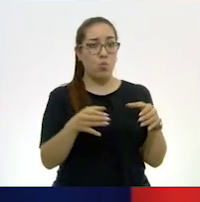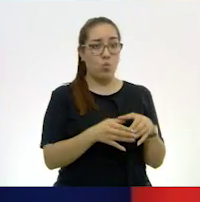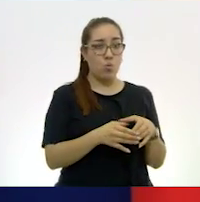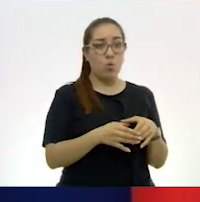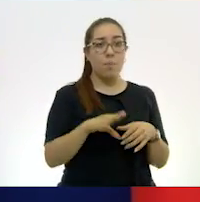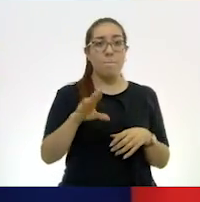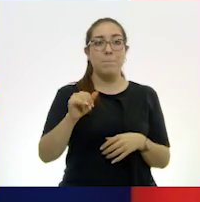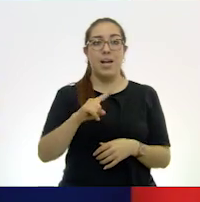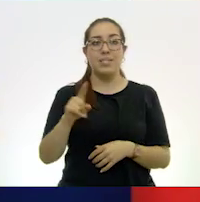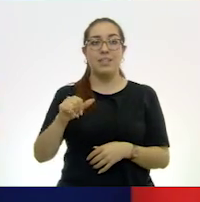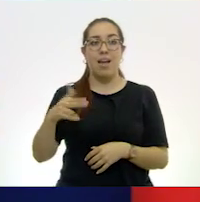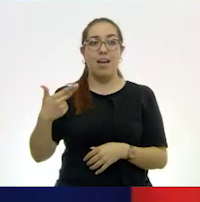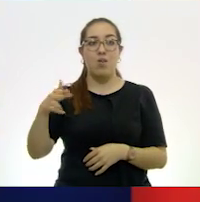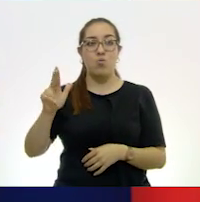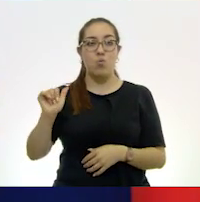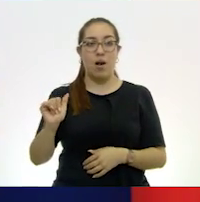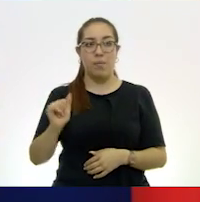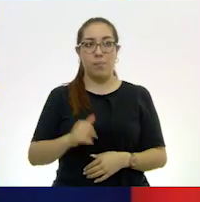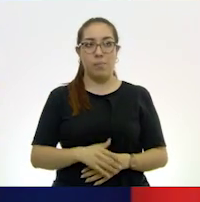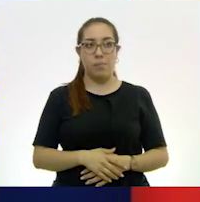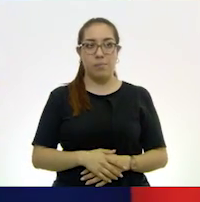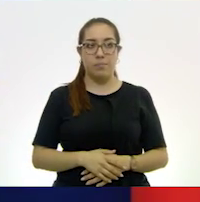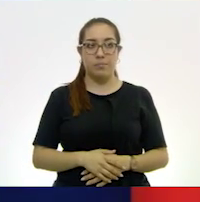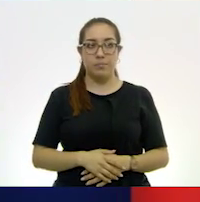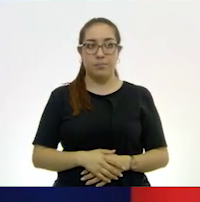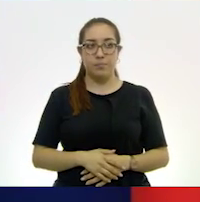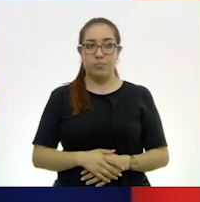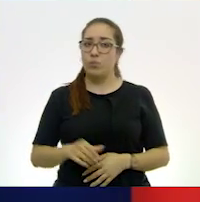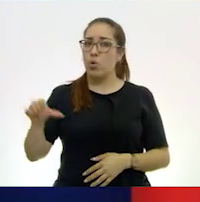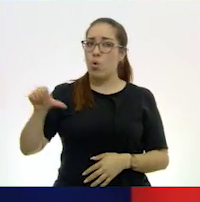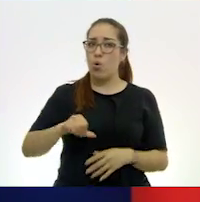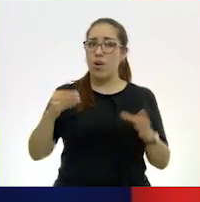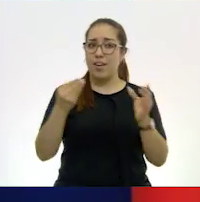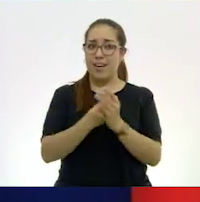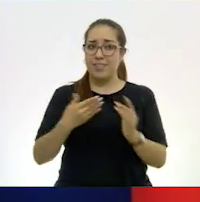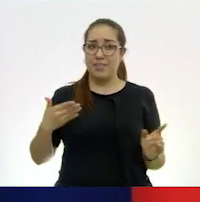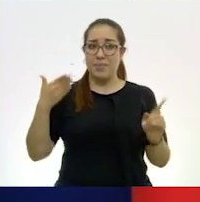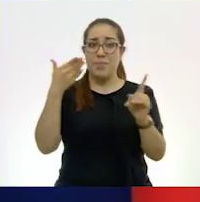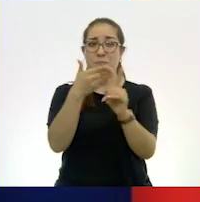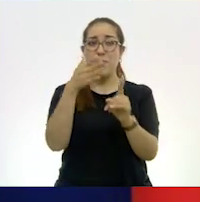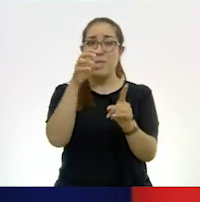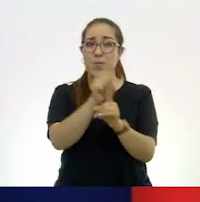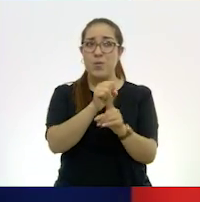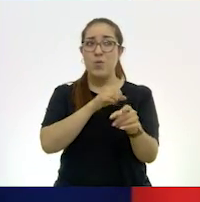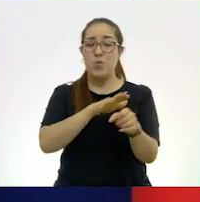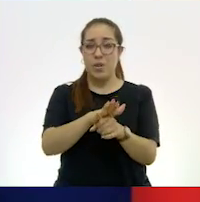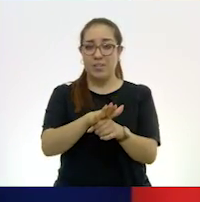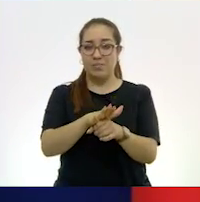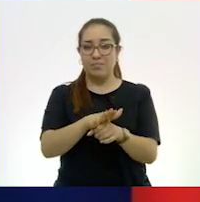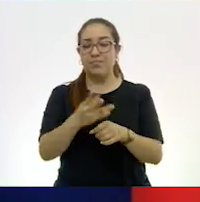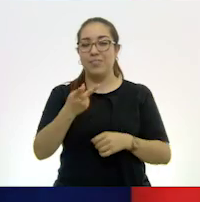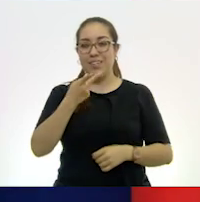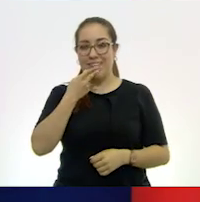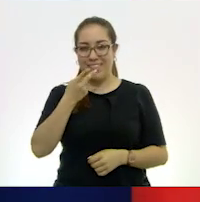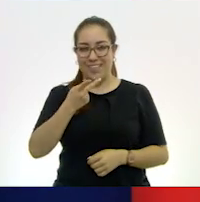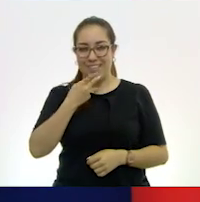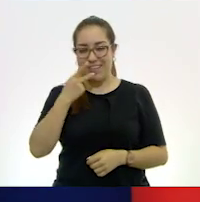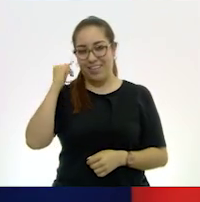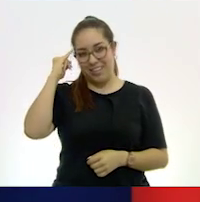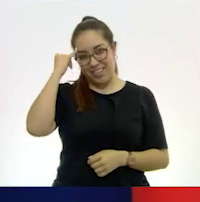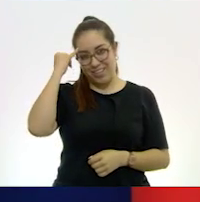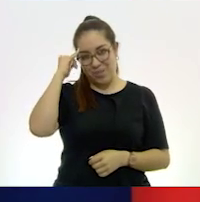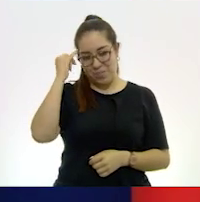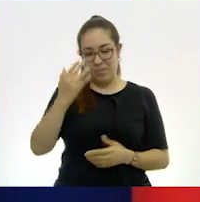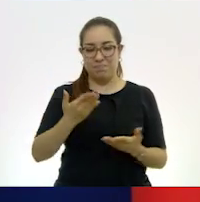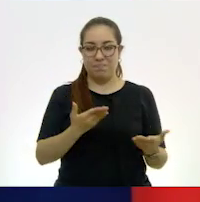pueblo mazahua. Los propósitos de la clase son Tashitsipengue, Mapiñu